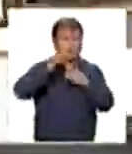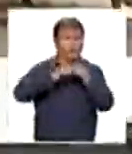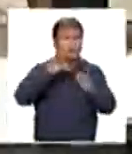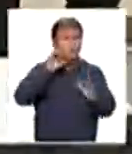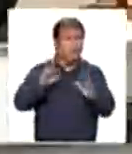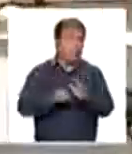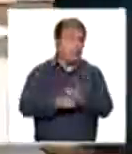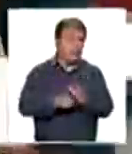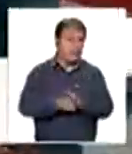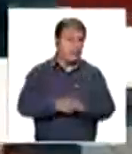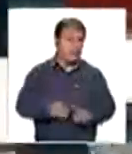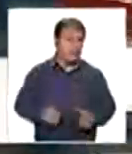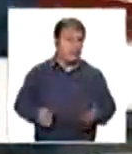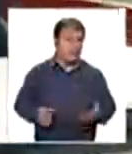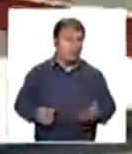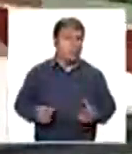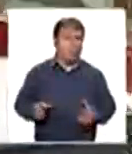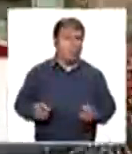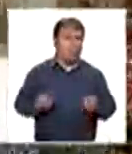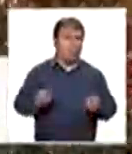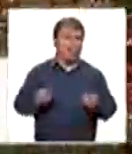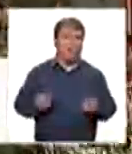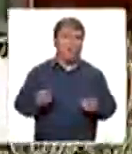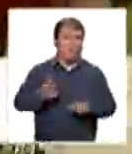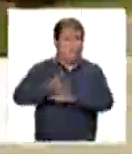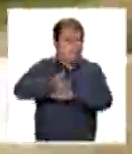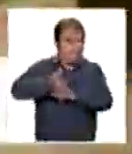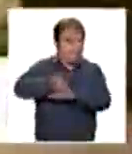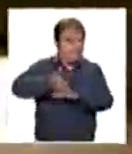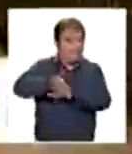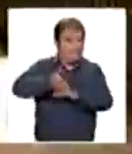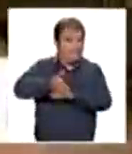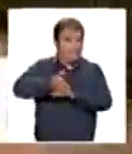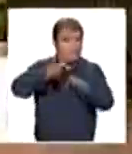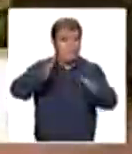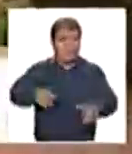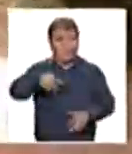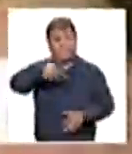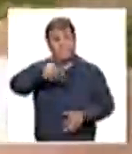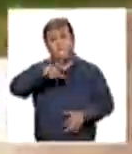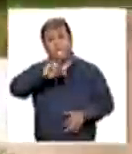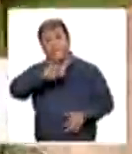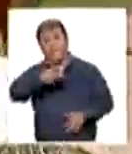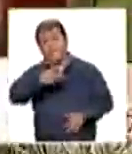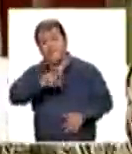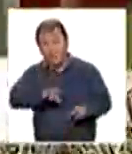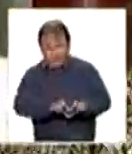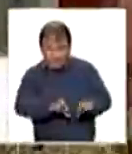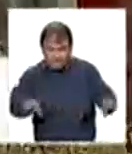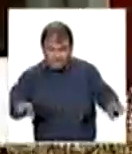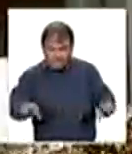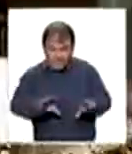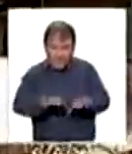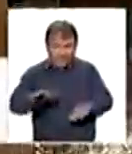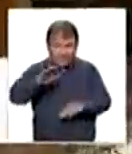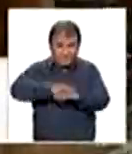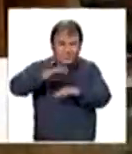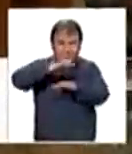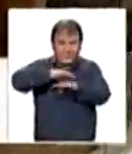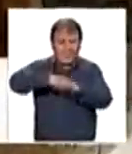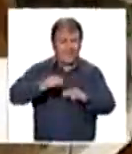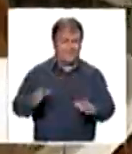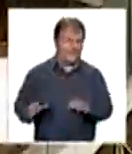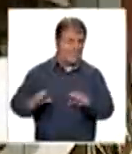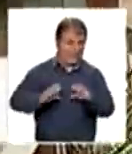por decir nada más, que son maderas nada más, que son parihuelas. Son elementos que se utilizan para poner ahí encima